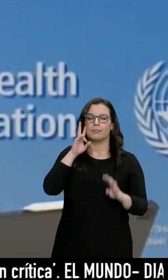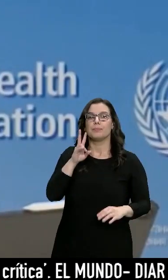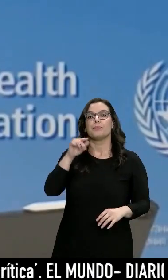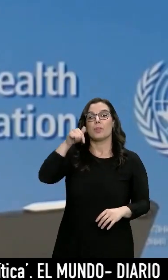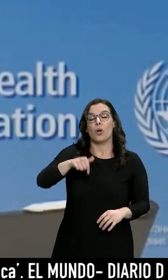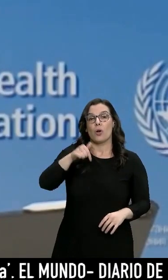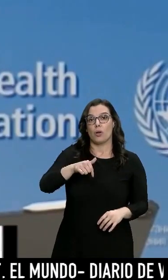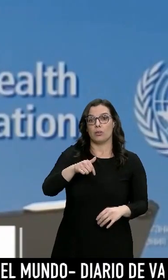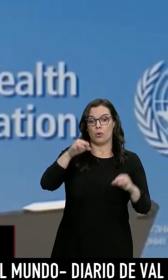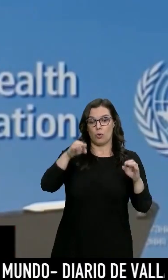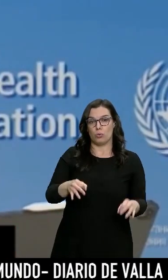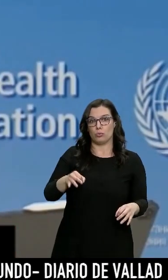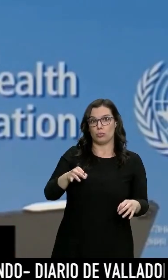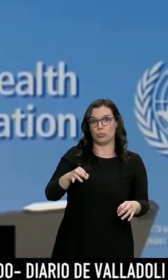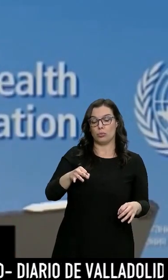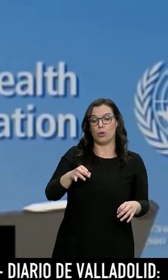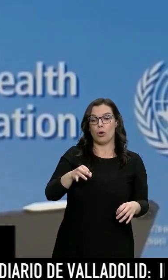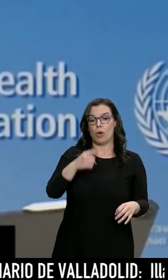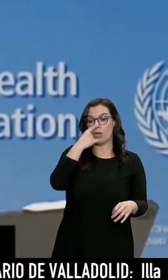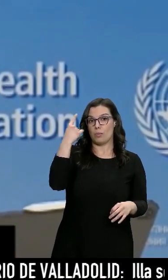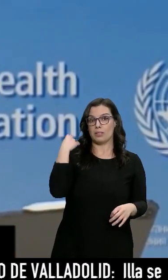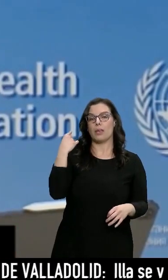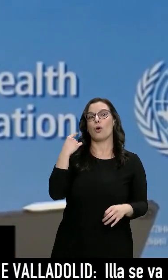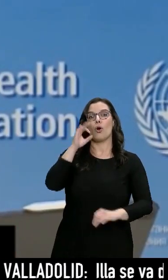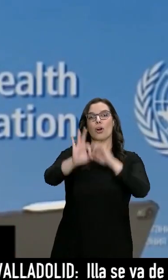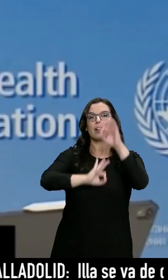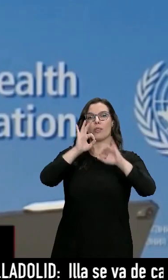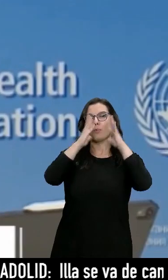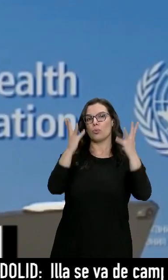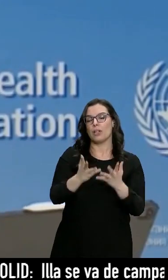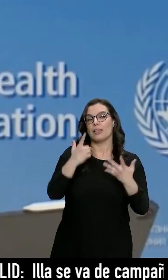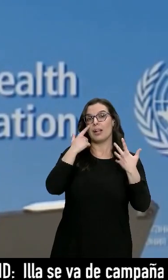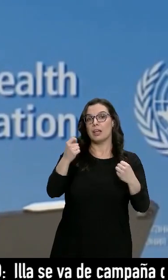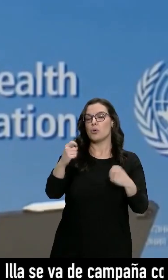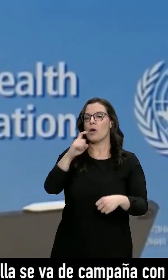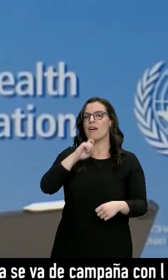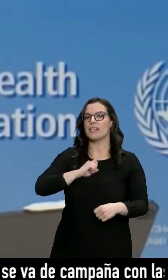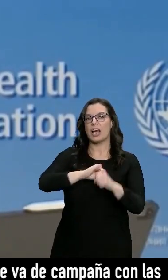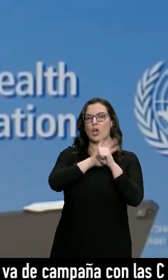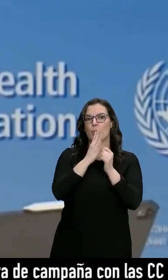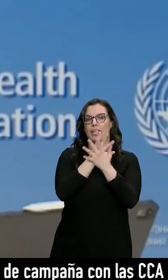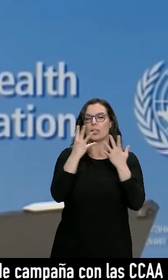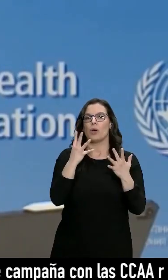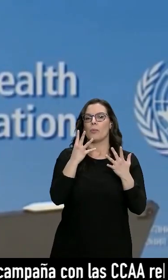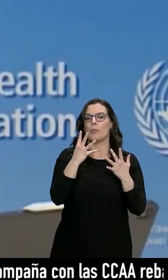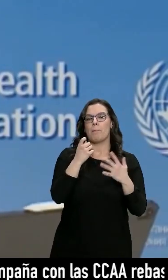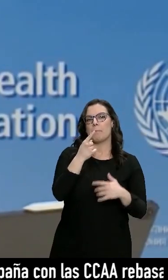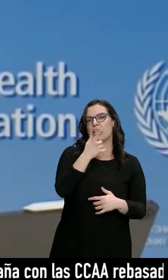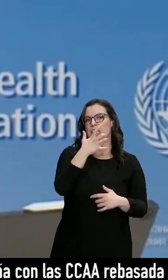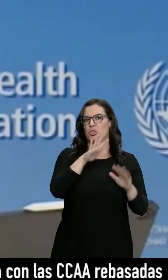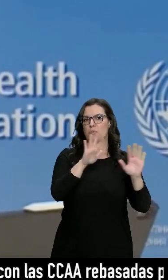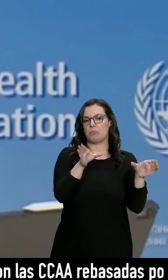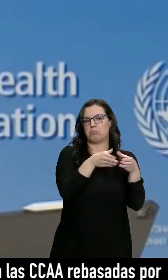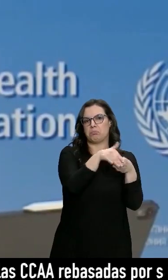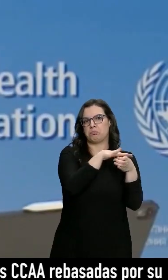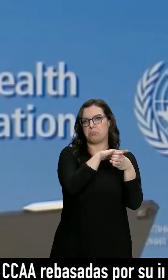Hoy, hace un año, se habían notificado a la Organización Mundial de la Salud menos de 1.500 casos de COVID-19, incluidos solo